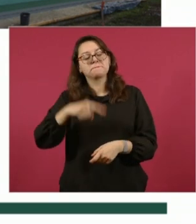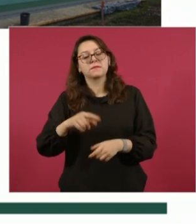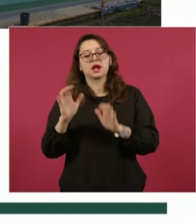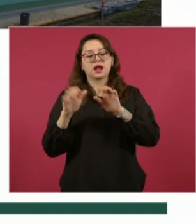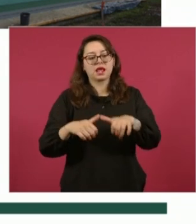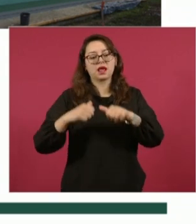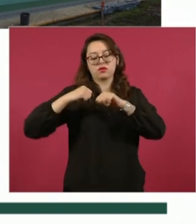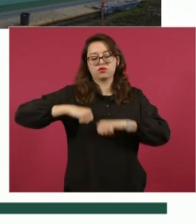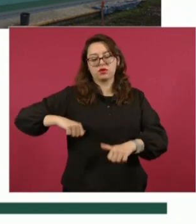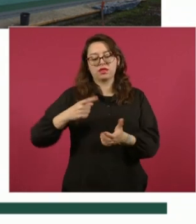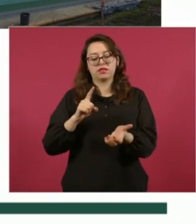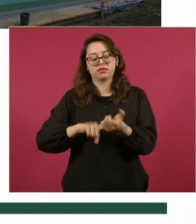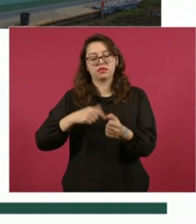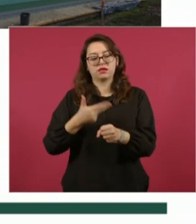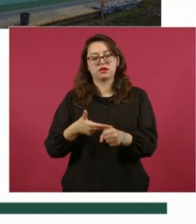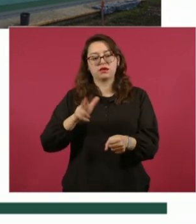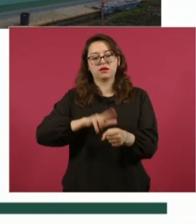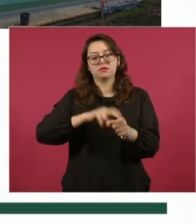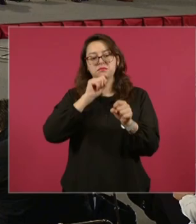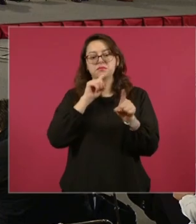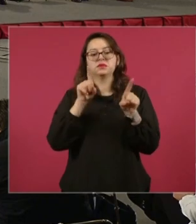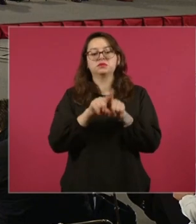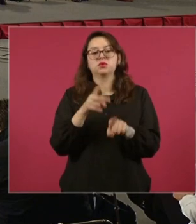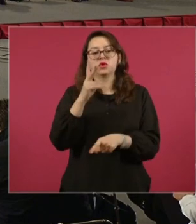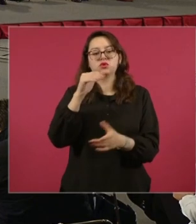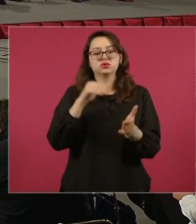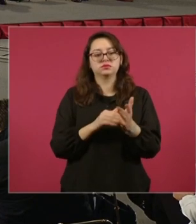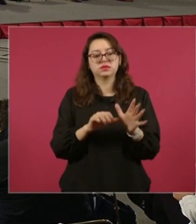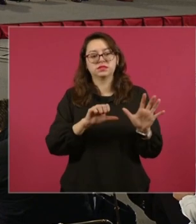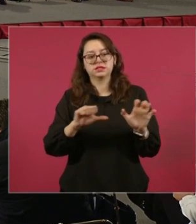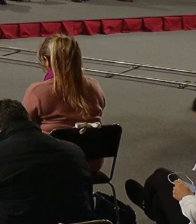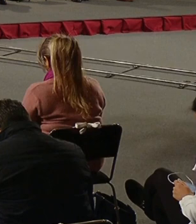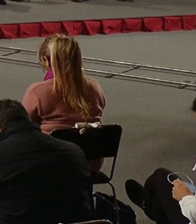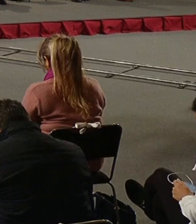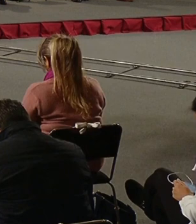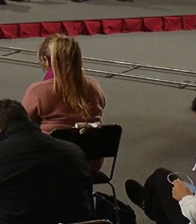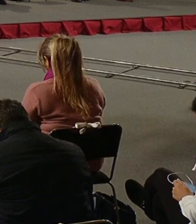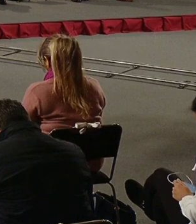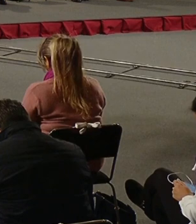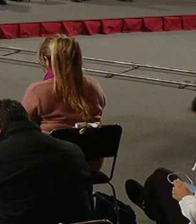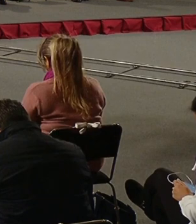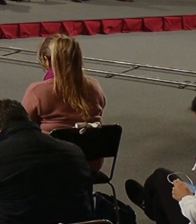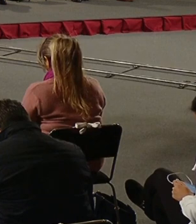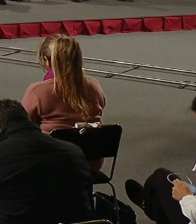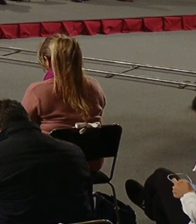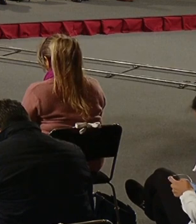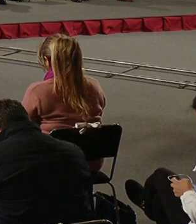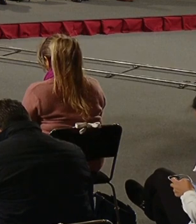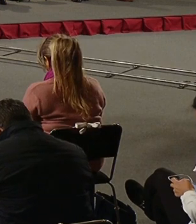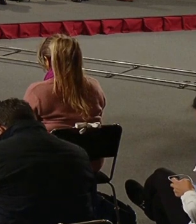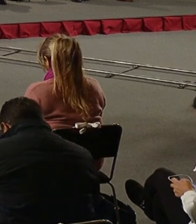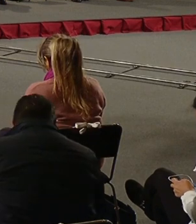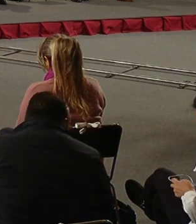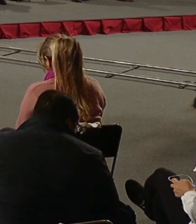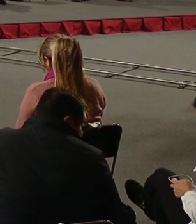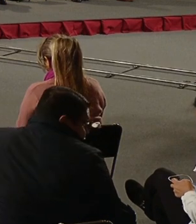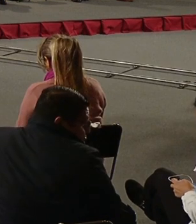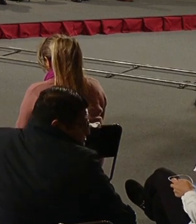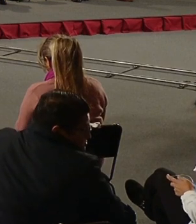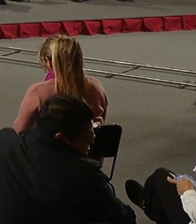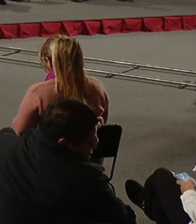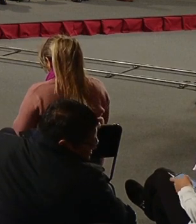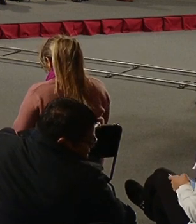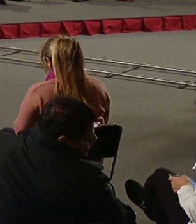de 2.693 personas. Aquí, aparte de esto, se concluyó ya la puesta en